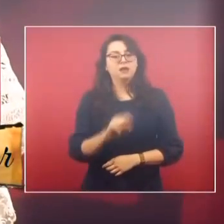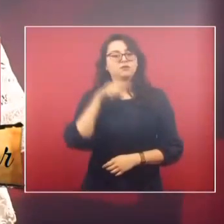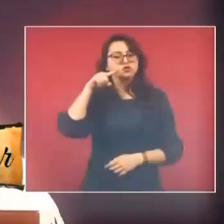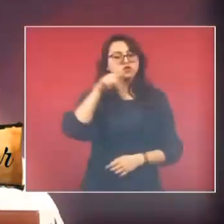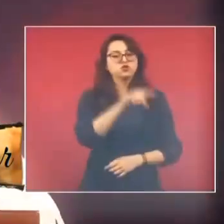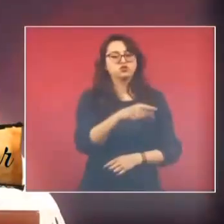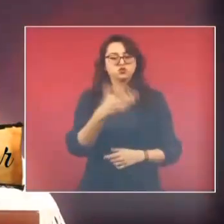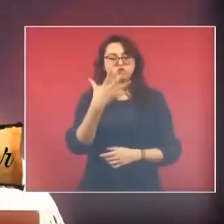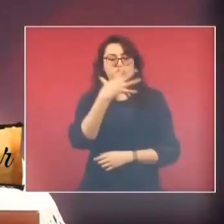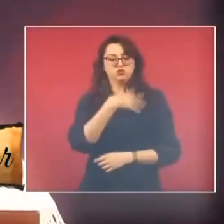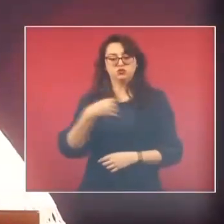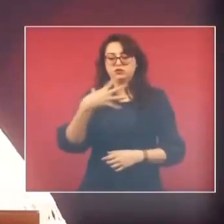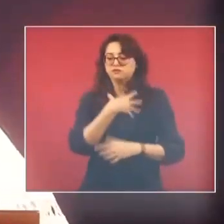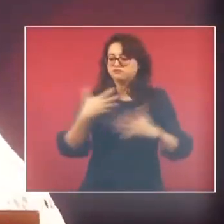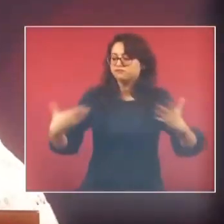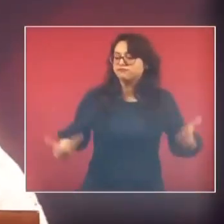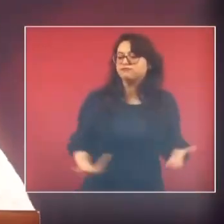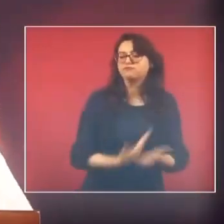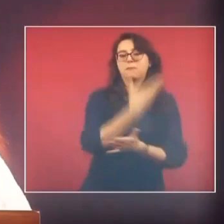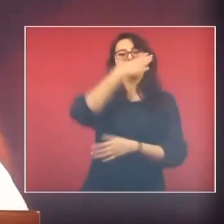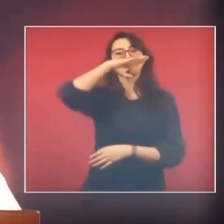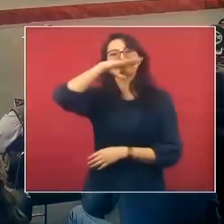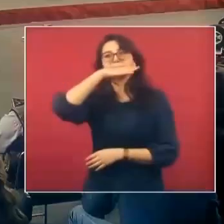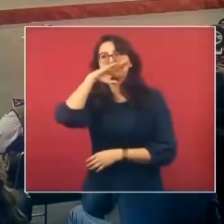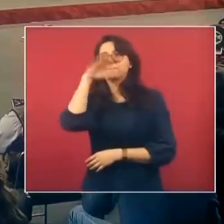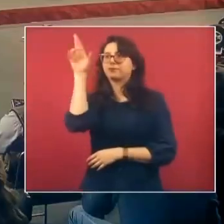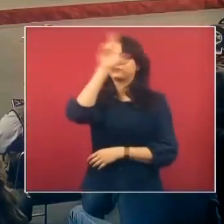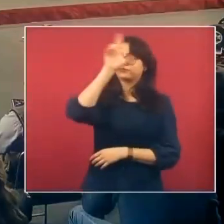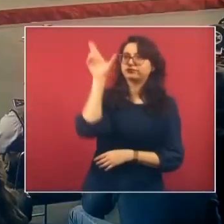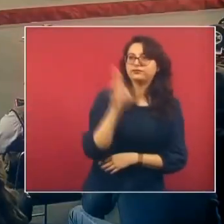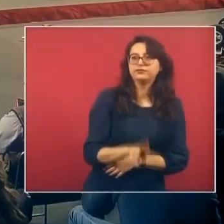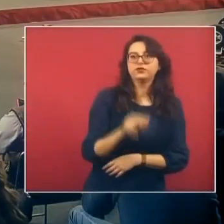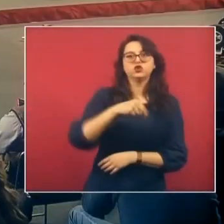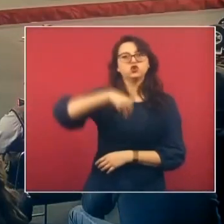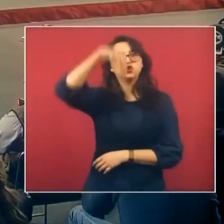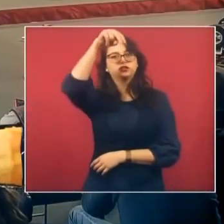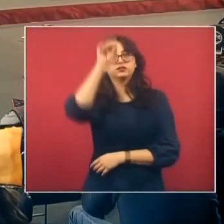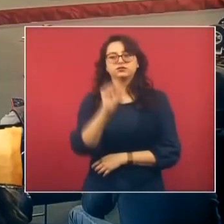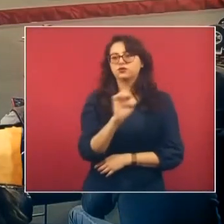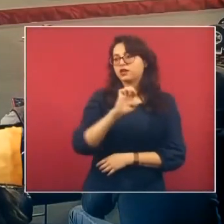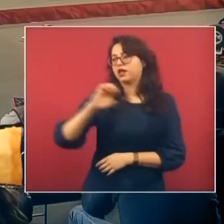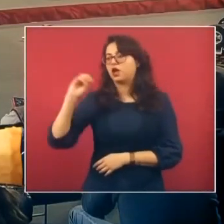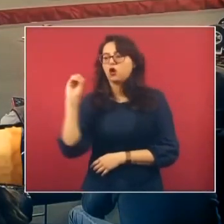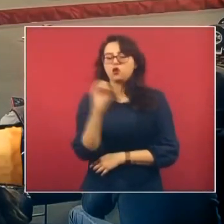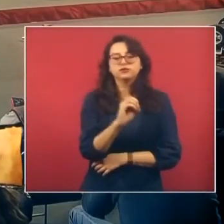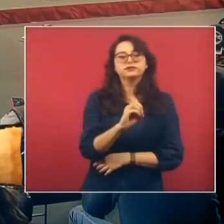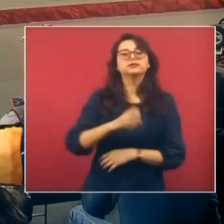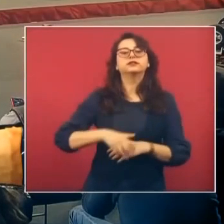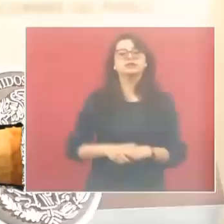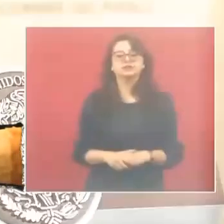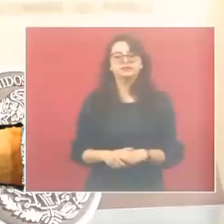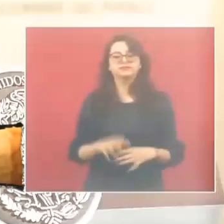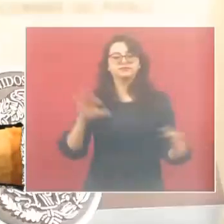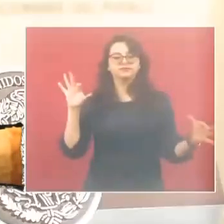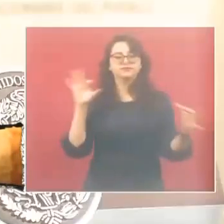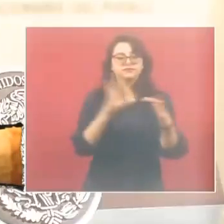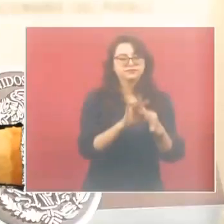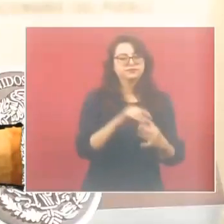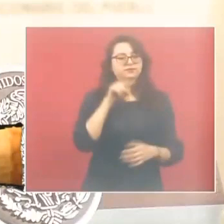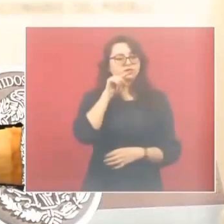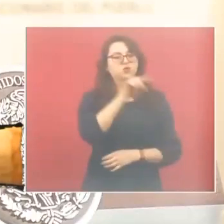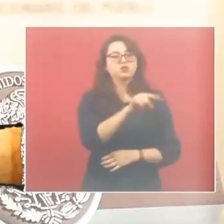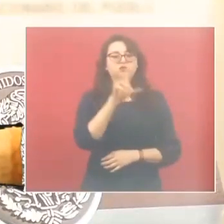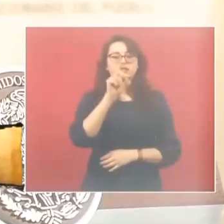rayo restaurador, hijo de los cuatro puntos cardinales, tú que llevas 32